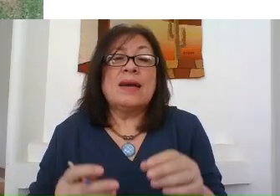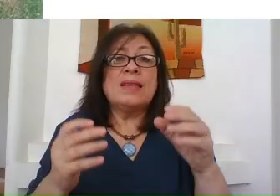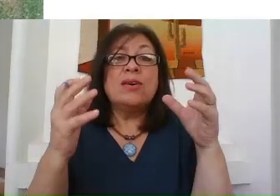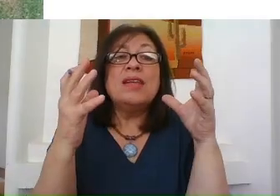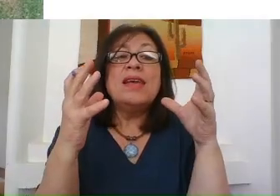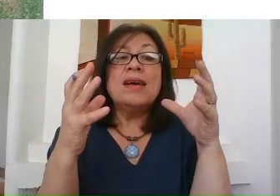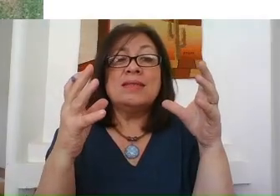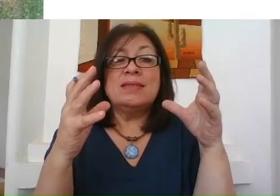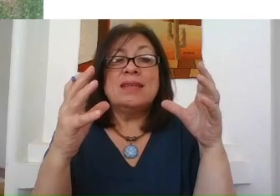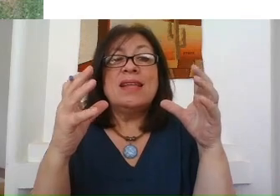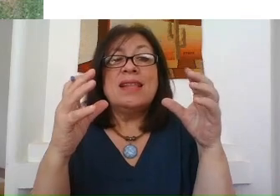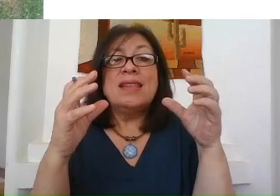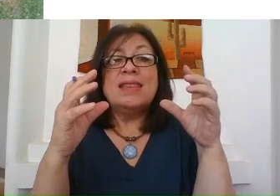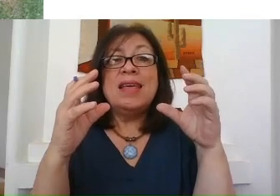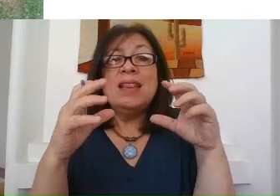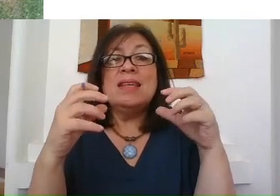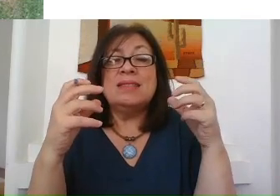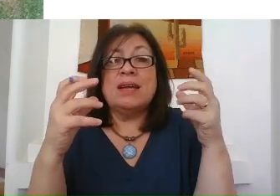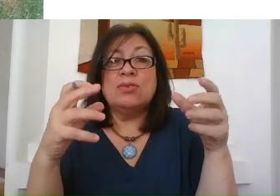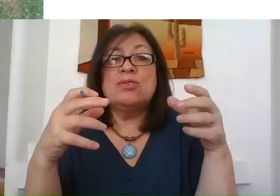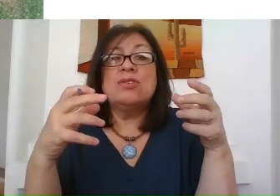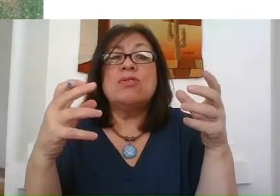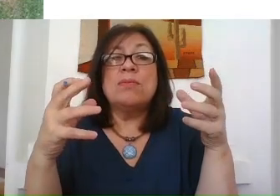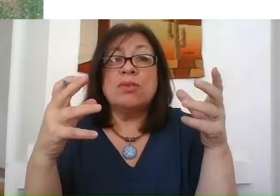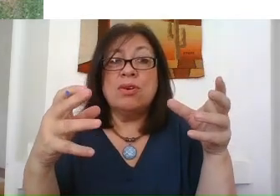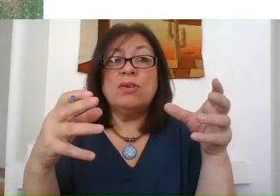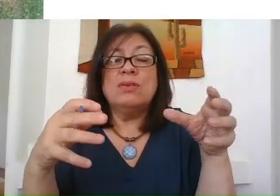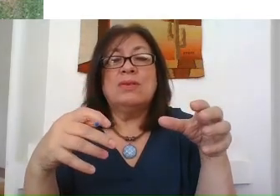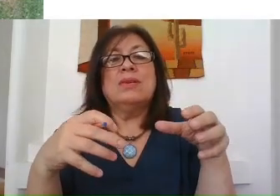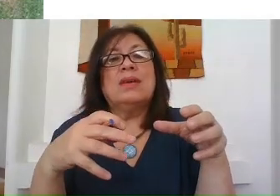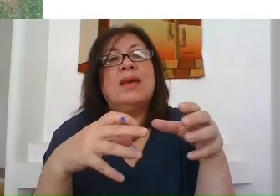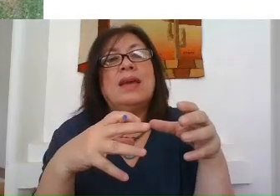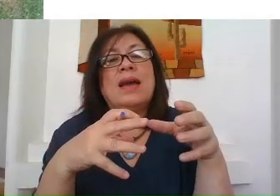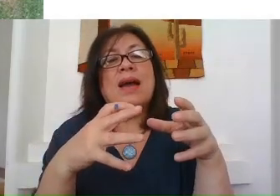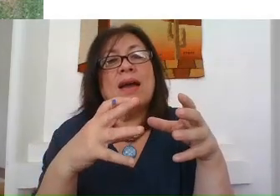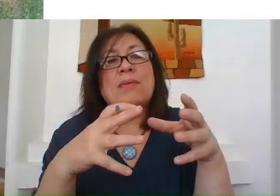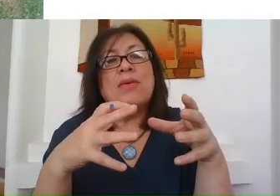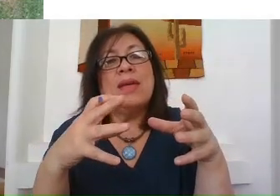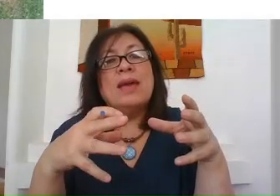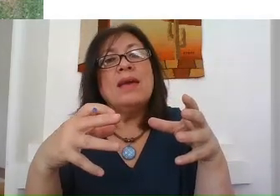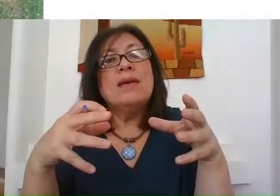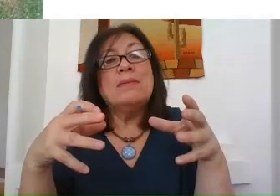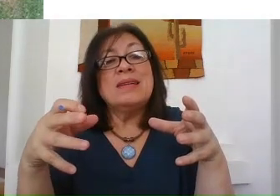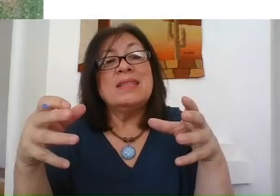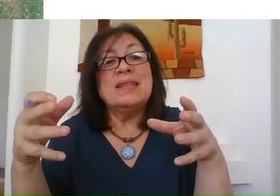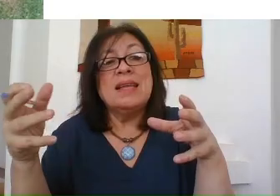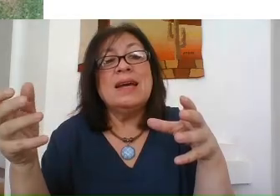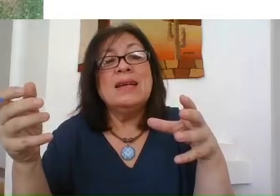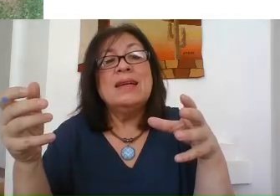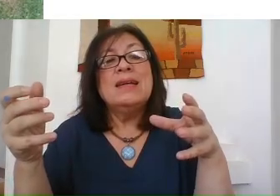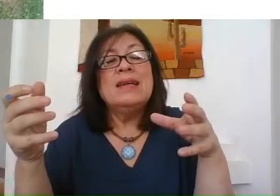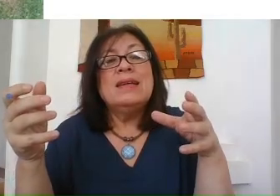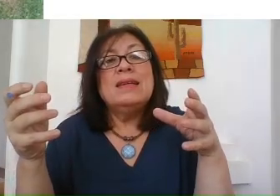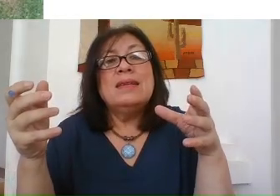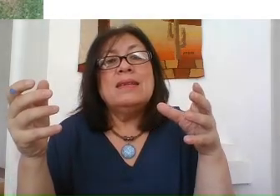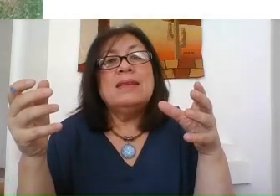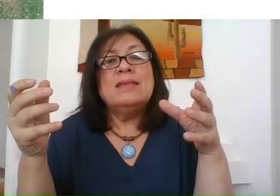estas categorías del desarrollo psicomotor que acabo de